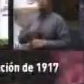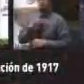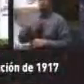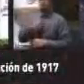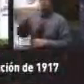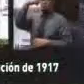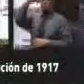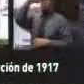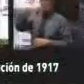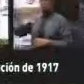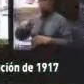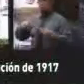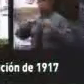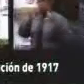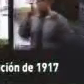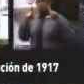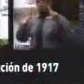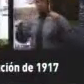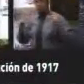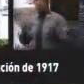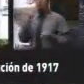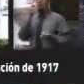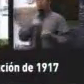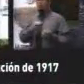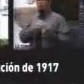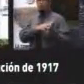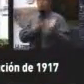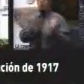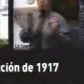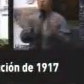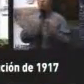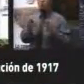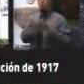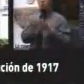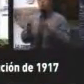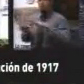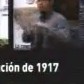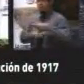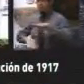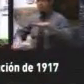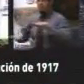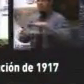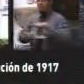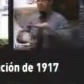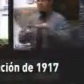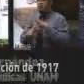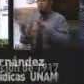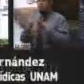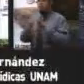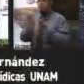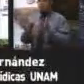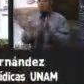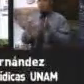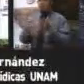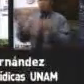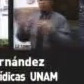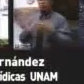nación podemos considerarla como la piedra fundamental ya del constitucionalismo moderno.